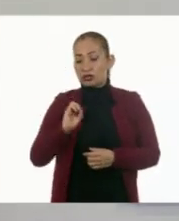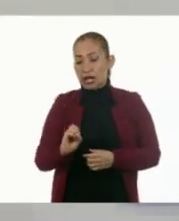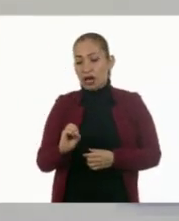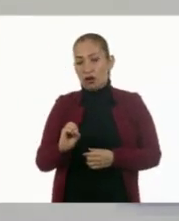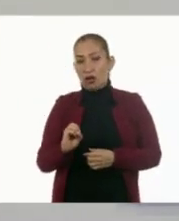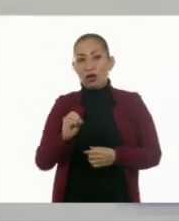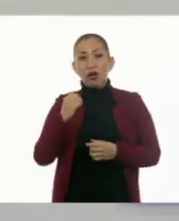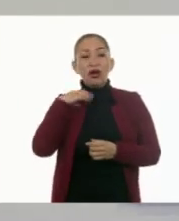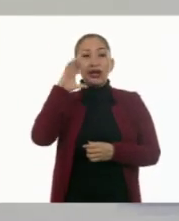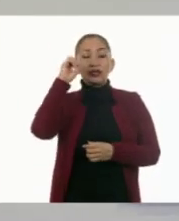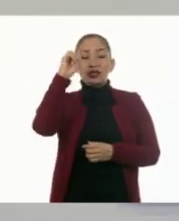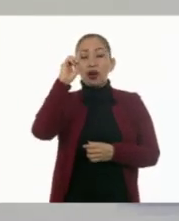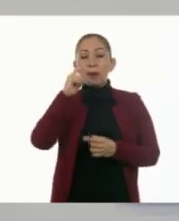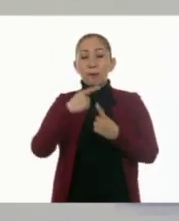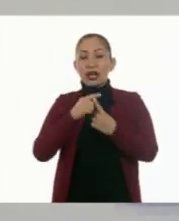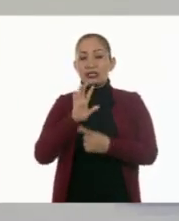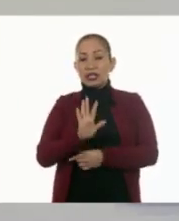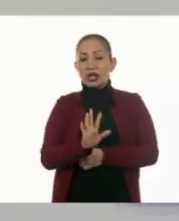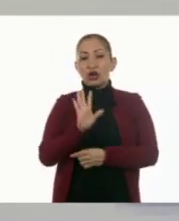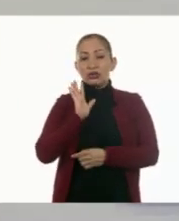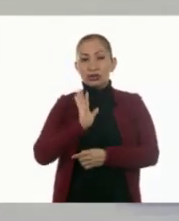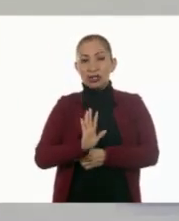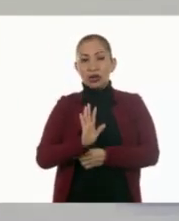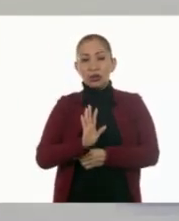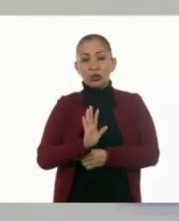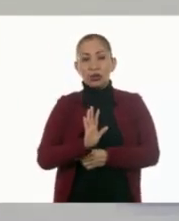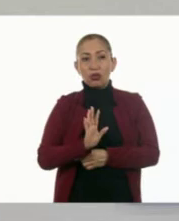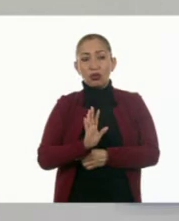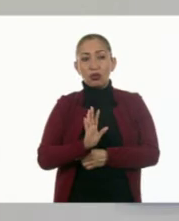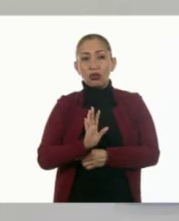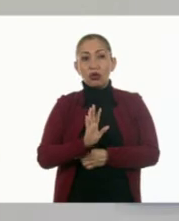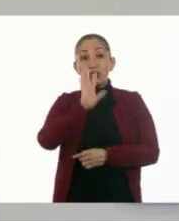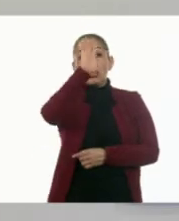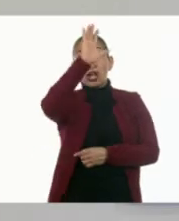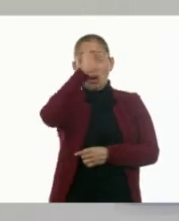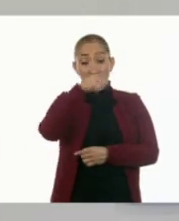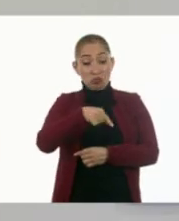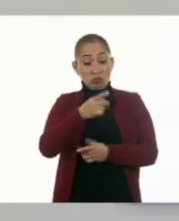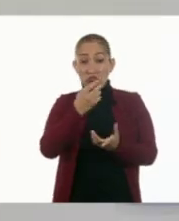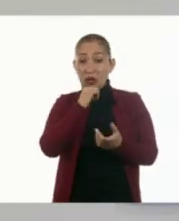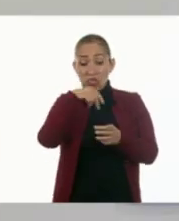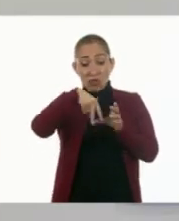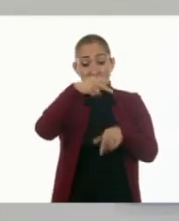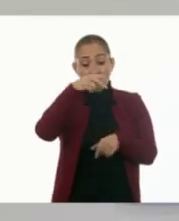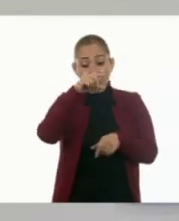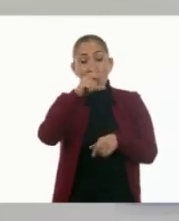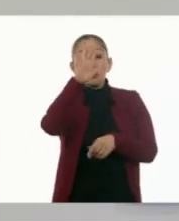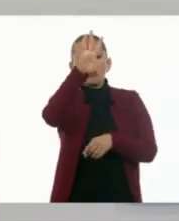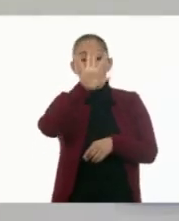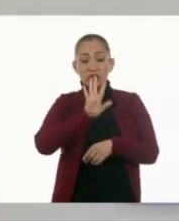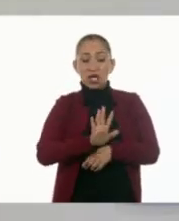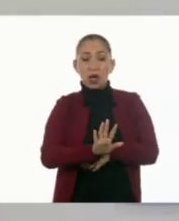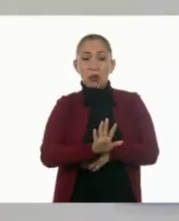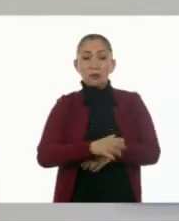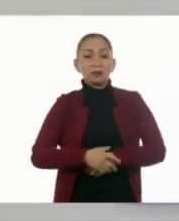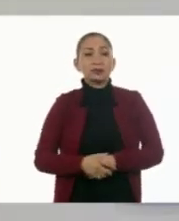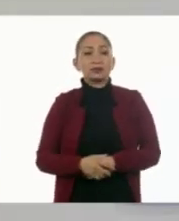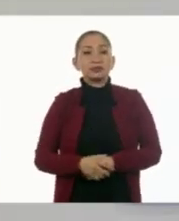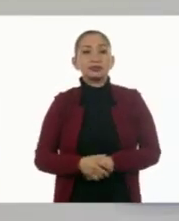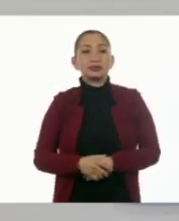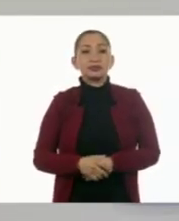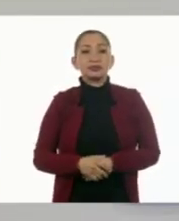0. 0 más 5, 5. Y ya no tenemos acá enteros, entonces nada más tenemos los